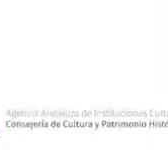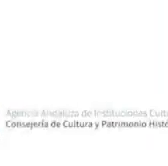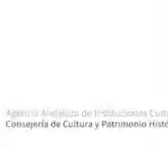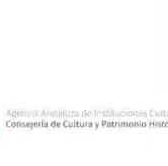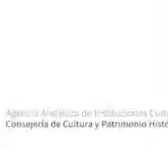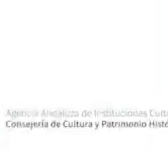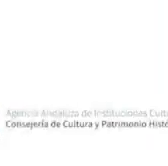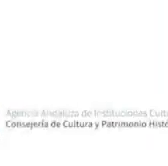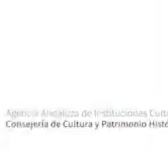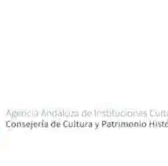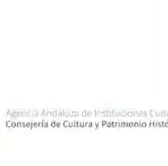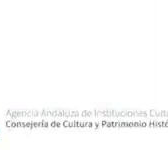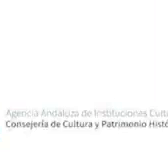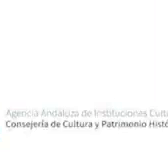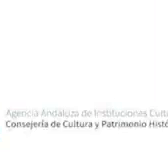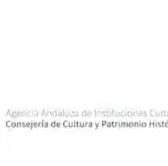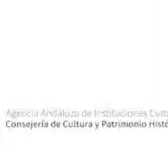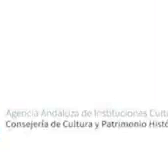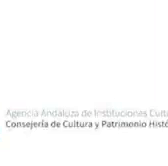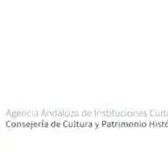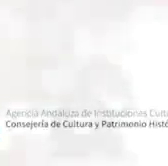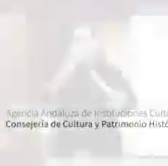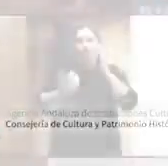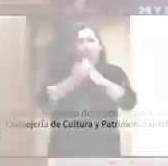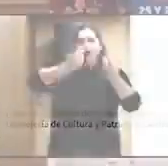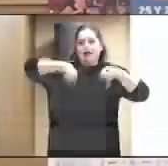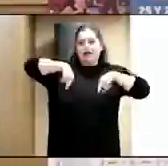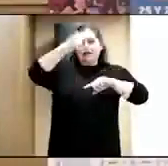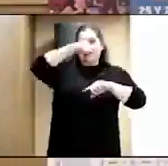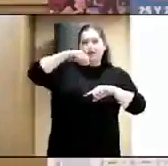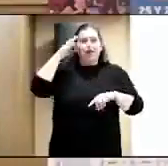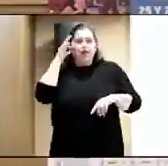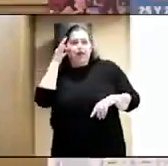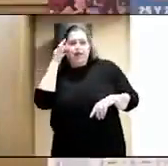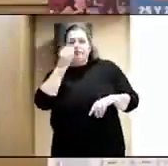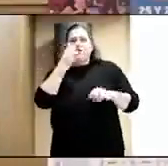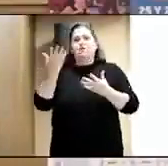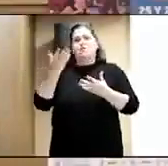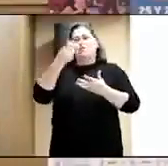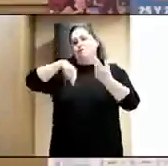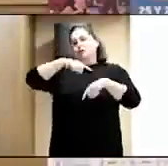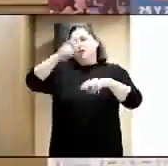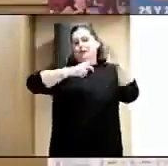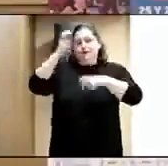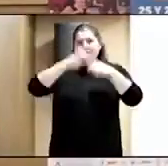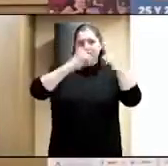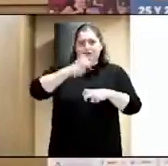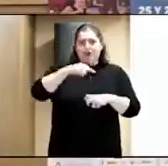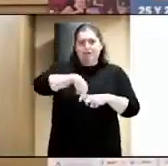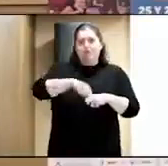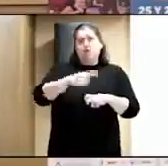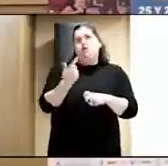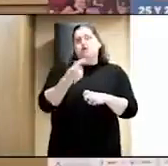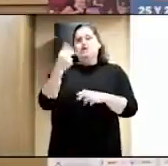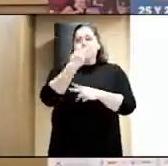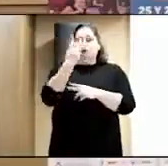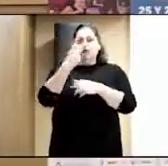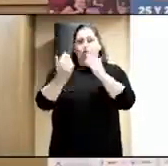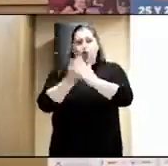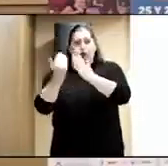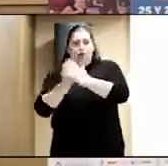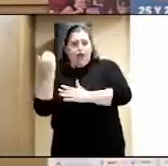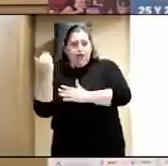Bueno, pues nada, muy buenos días a todos y a todas por venir a esta segunda jornada